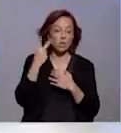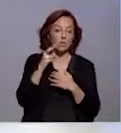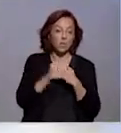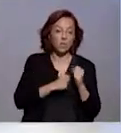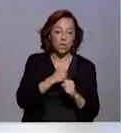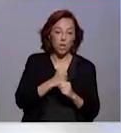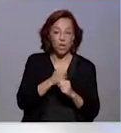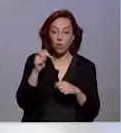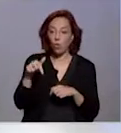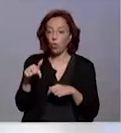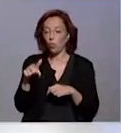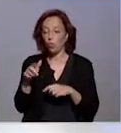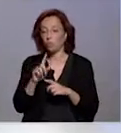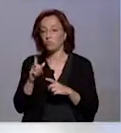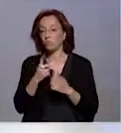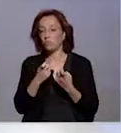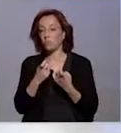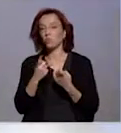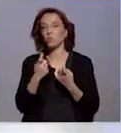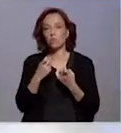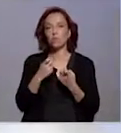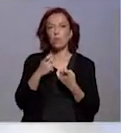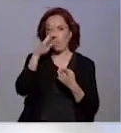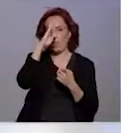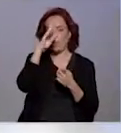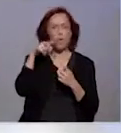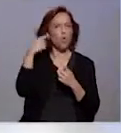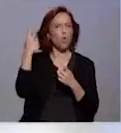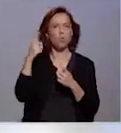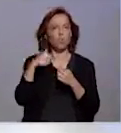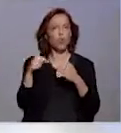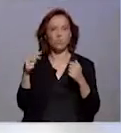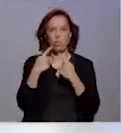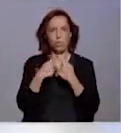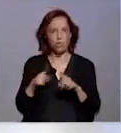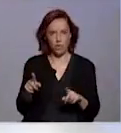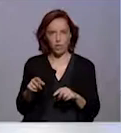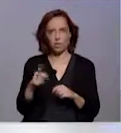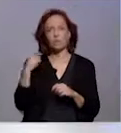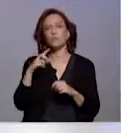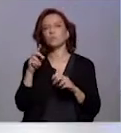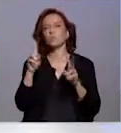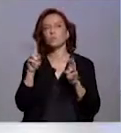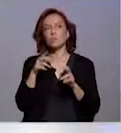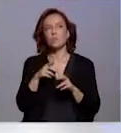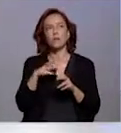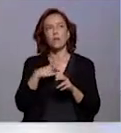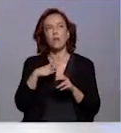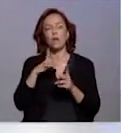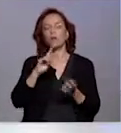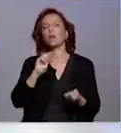años 30 años hoy ya no es tan demandado entonces hay que recapacitar se en otra cosa y en ese rubro por ejemplo ahí